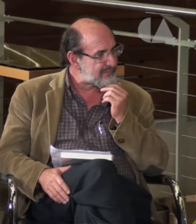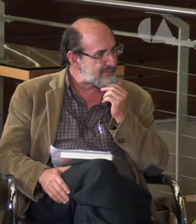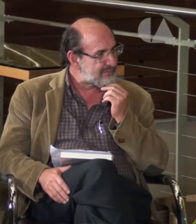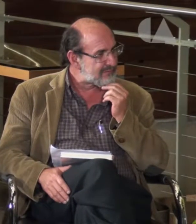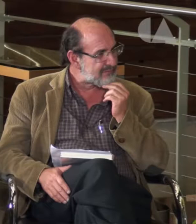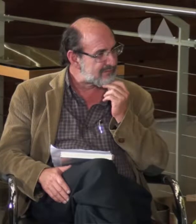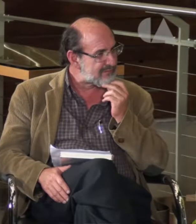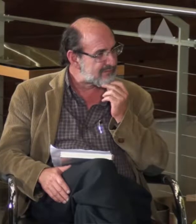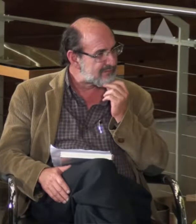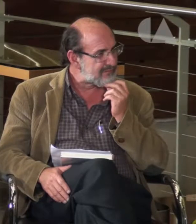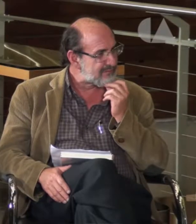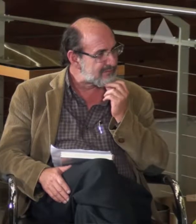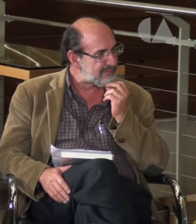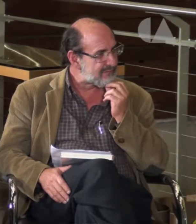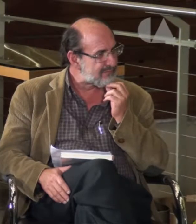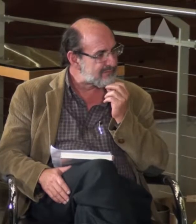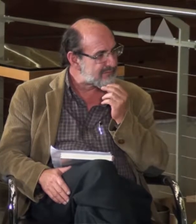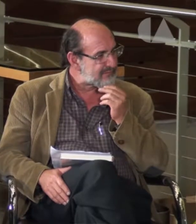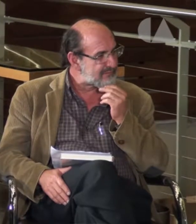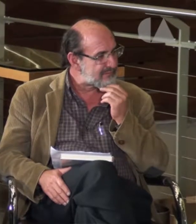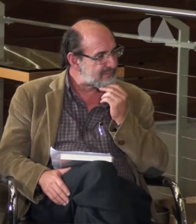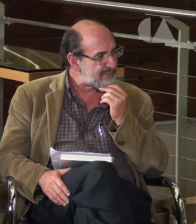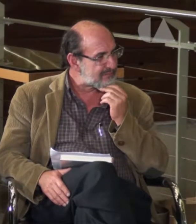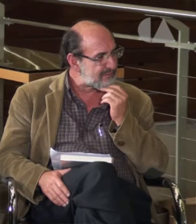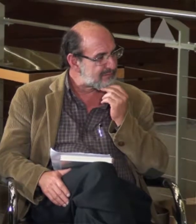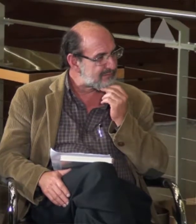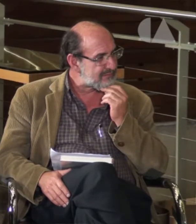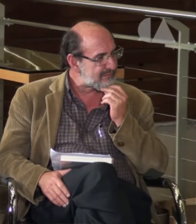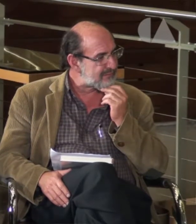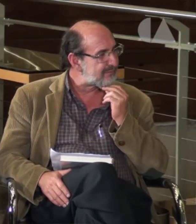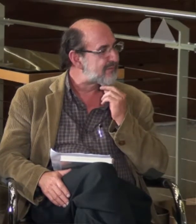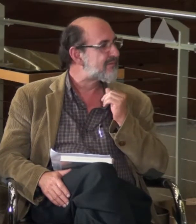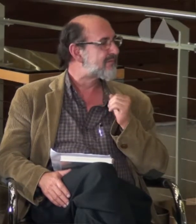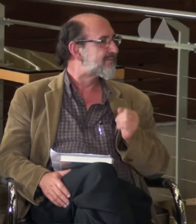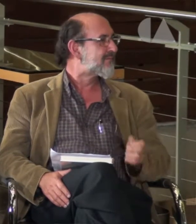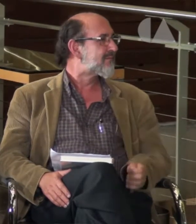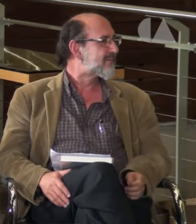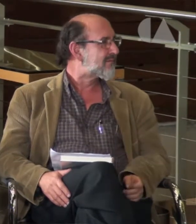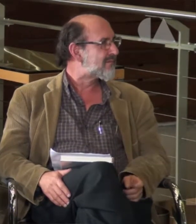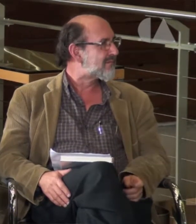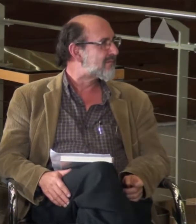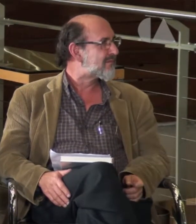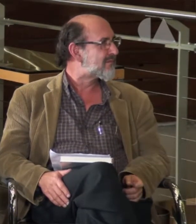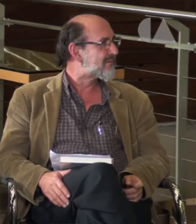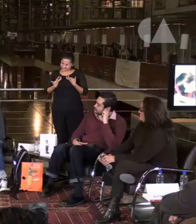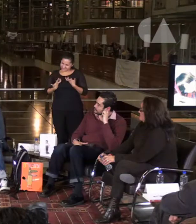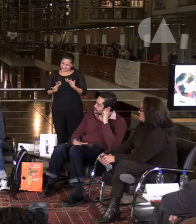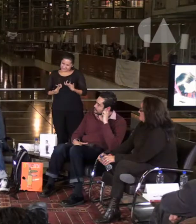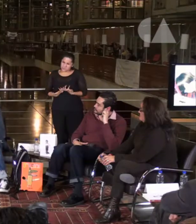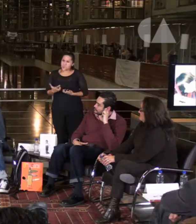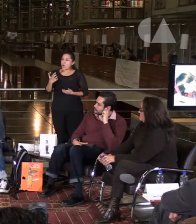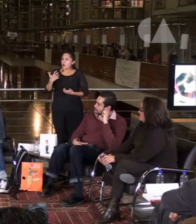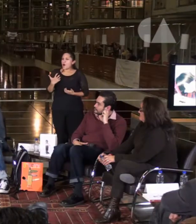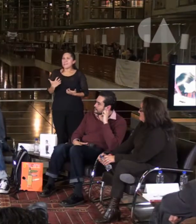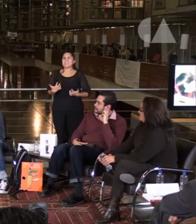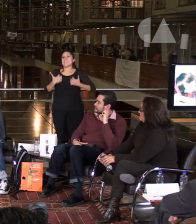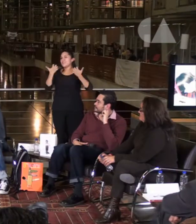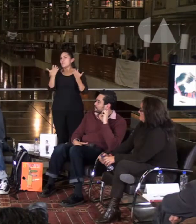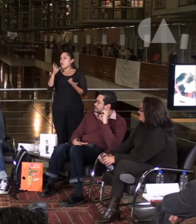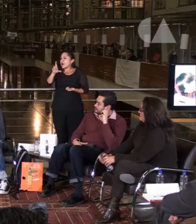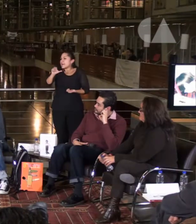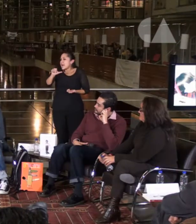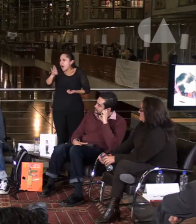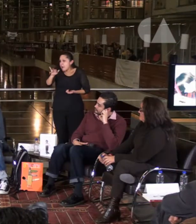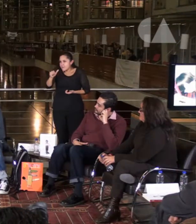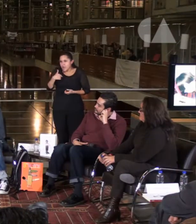y tanta rabia dicen que la rabia es el perro guardián del dolor entonces en el momento que está ese perro